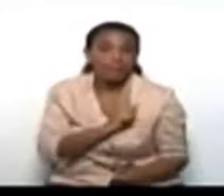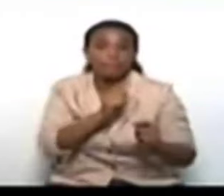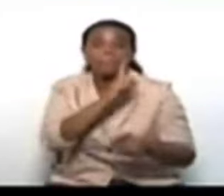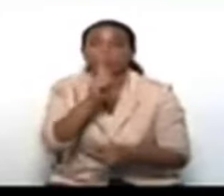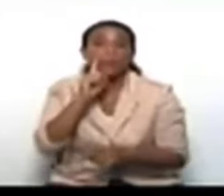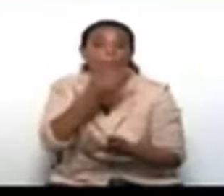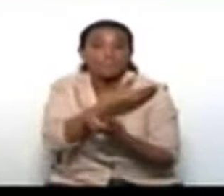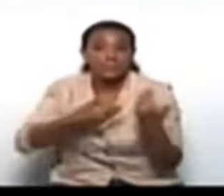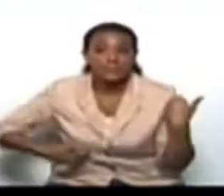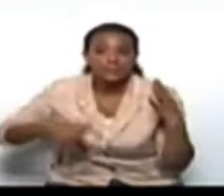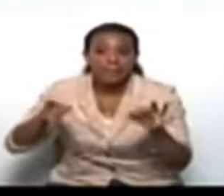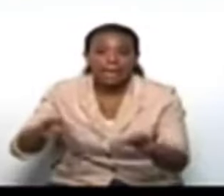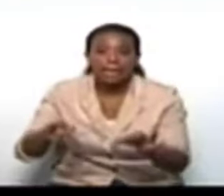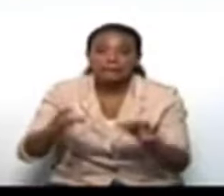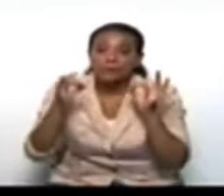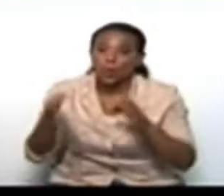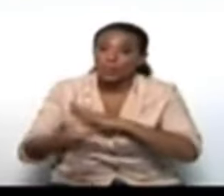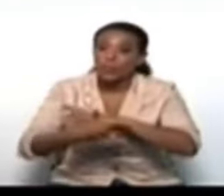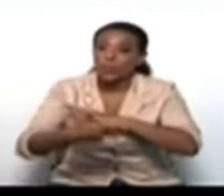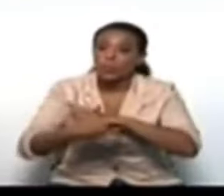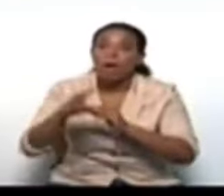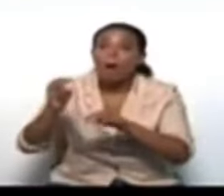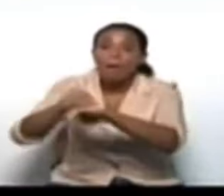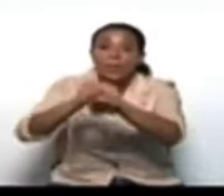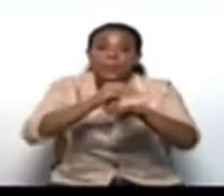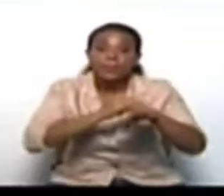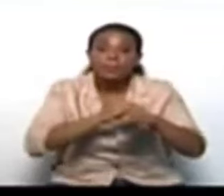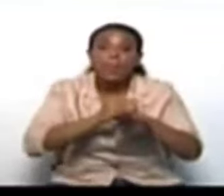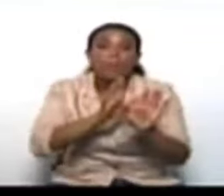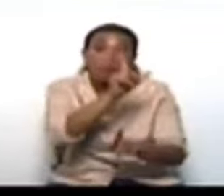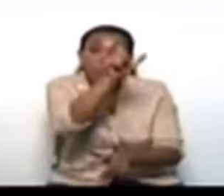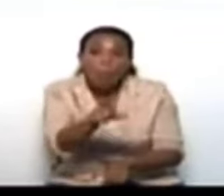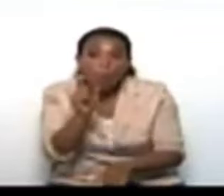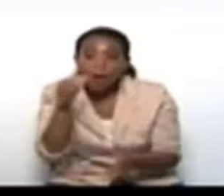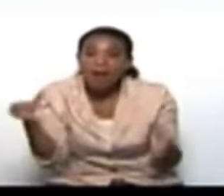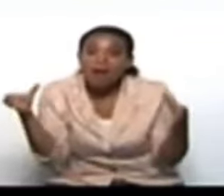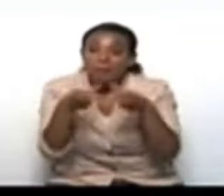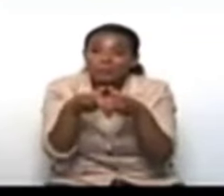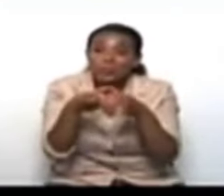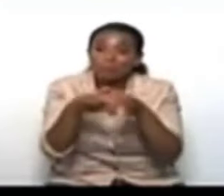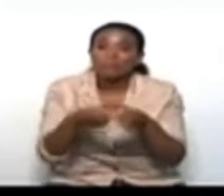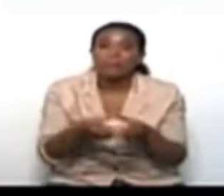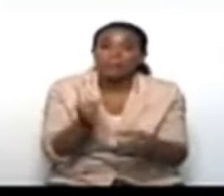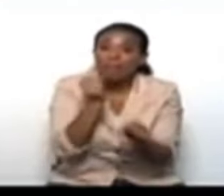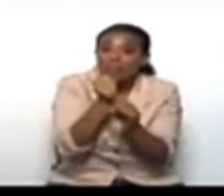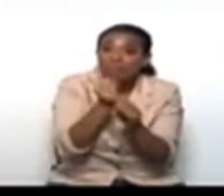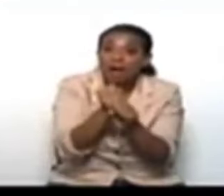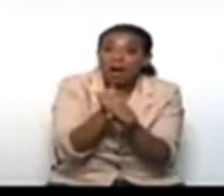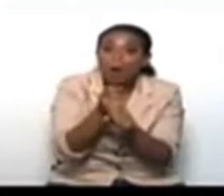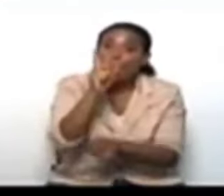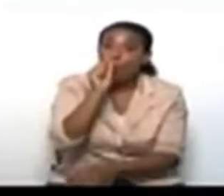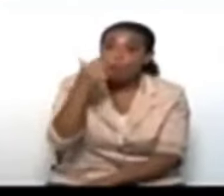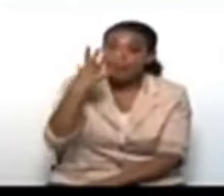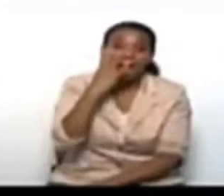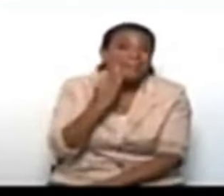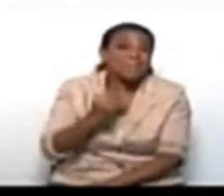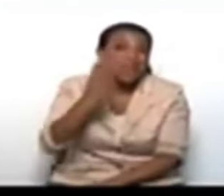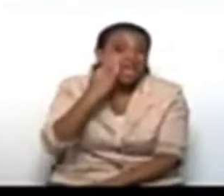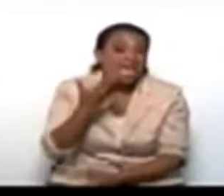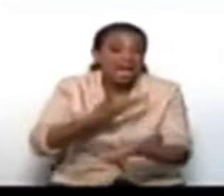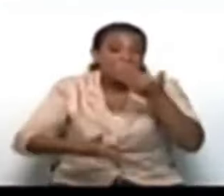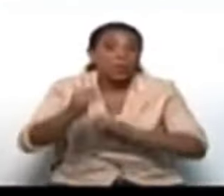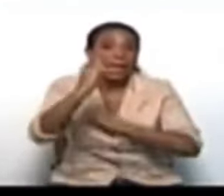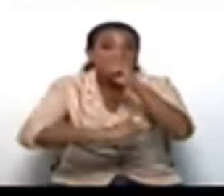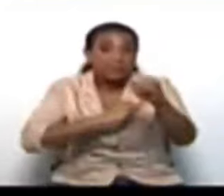al de inmediato convoquen a a una reunión de trabajo é es un hombre con una gran experiencia